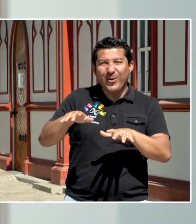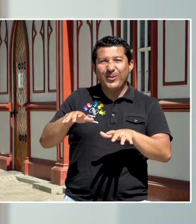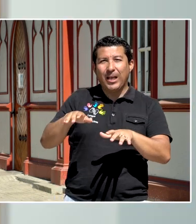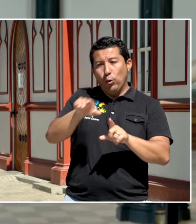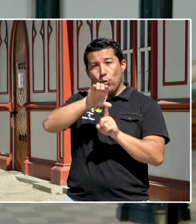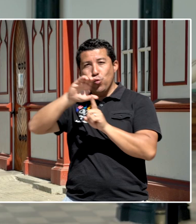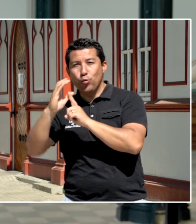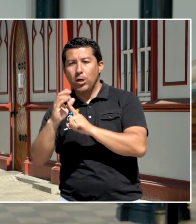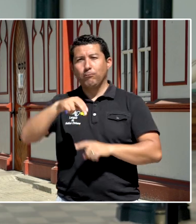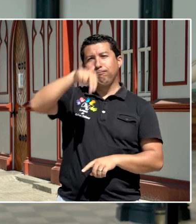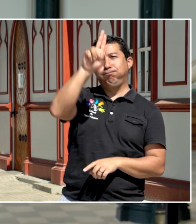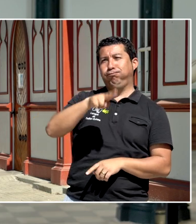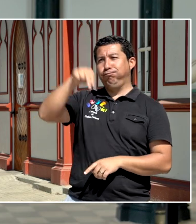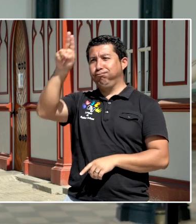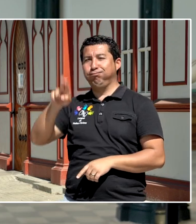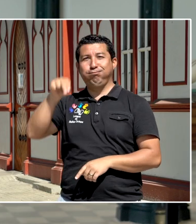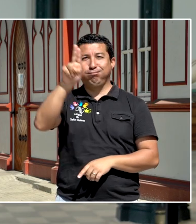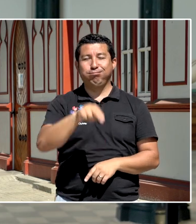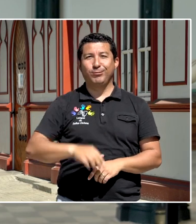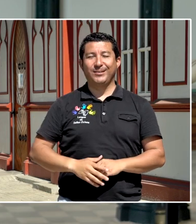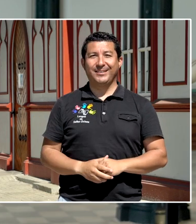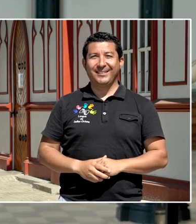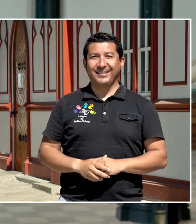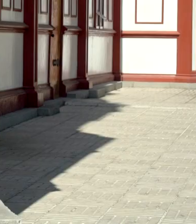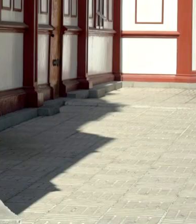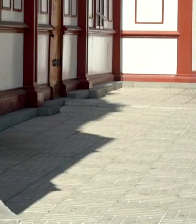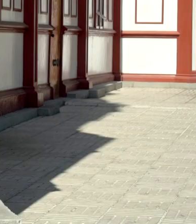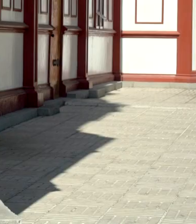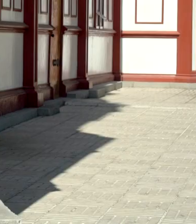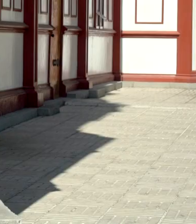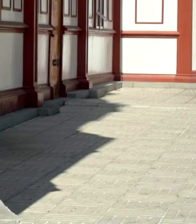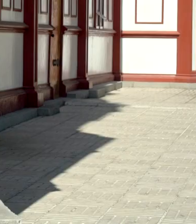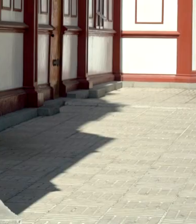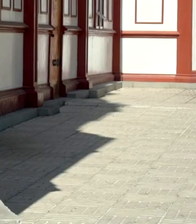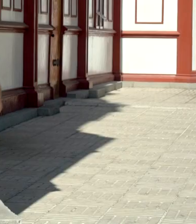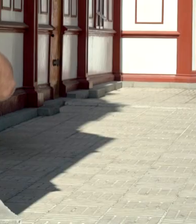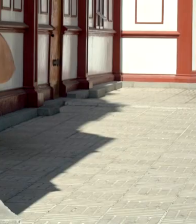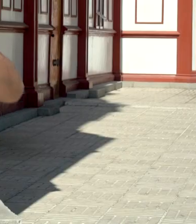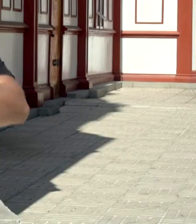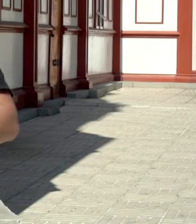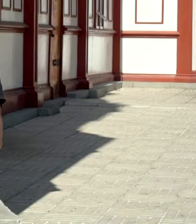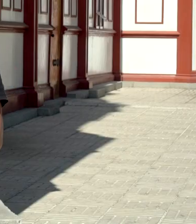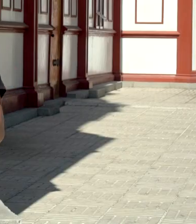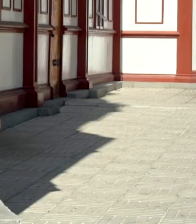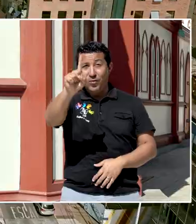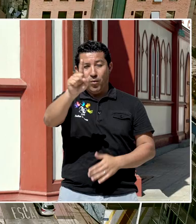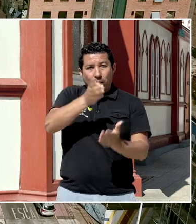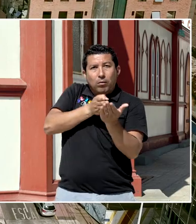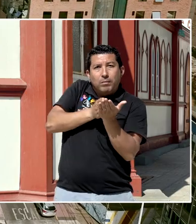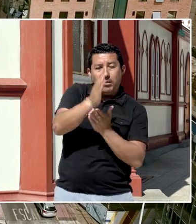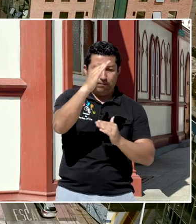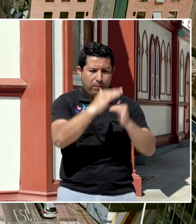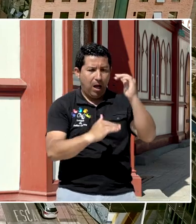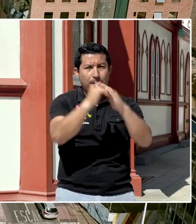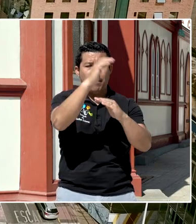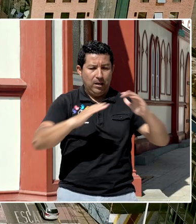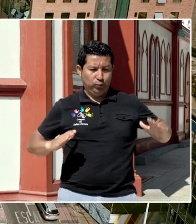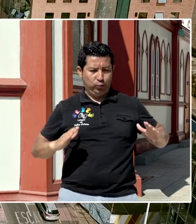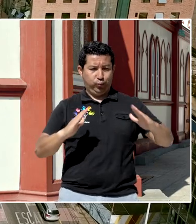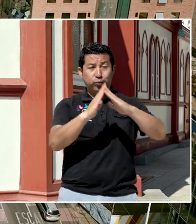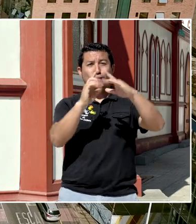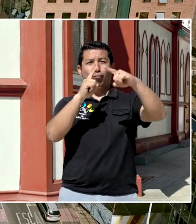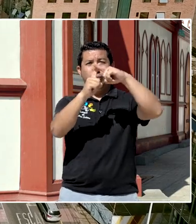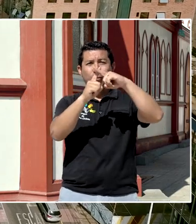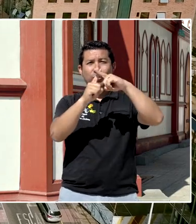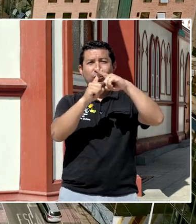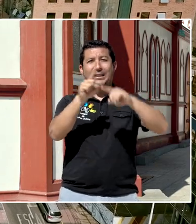culturales y exposiciones artísticas la catedral de san marcos fue construida entre